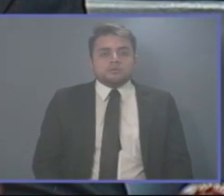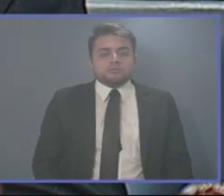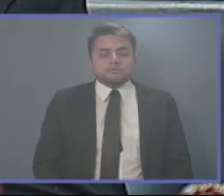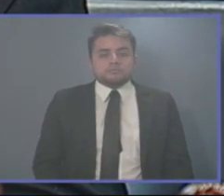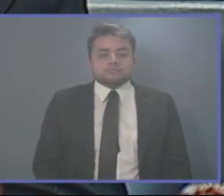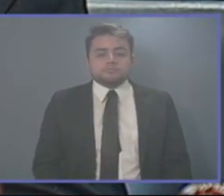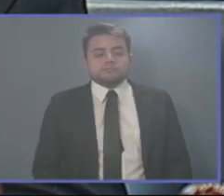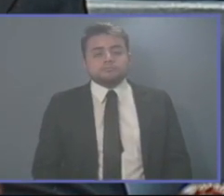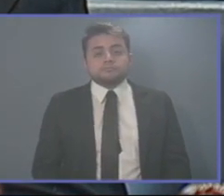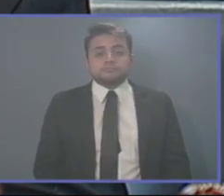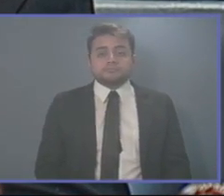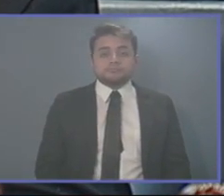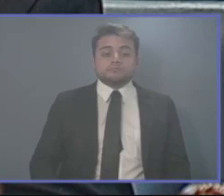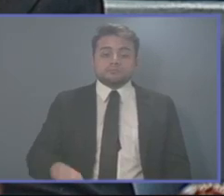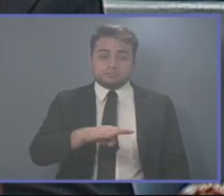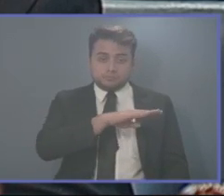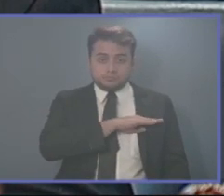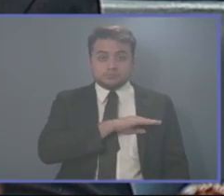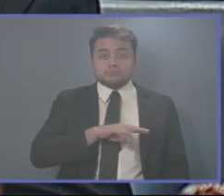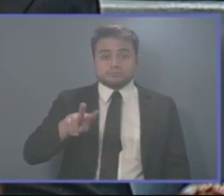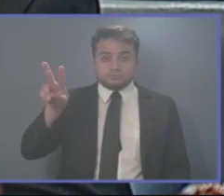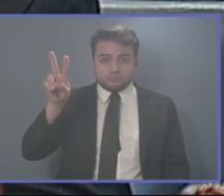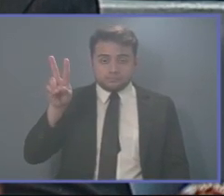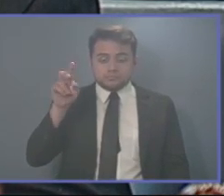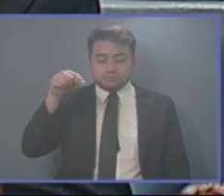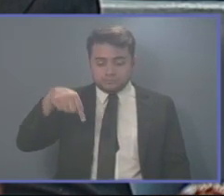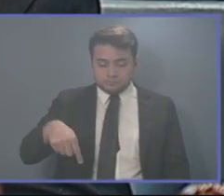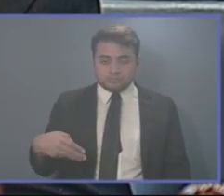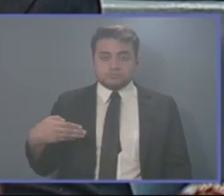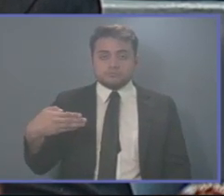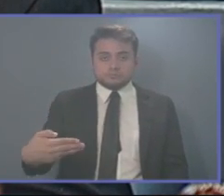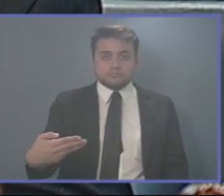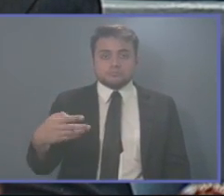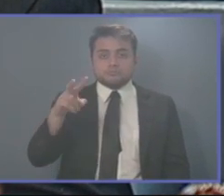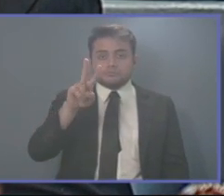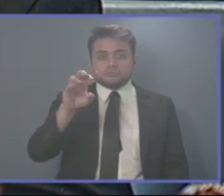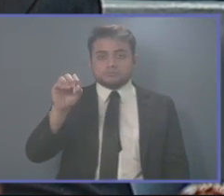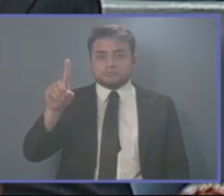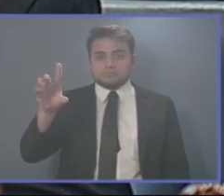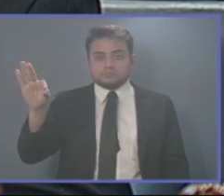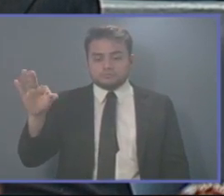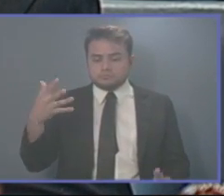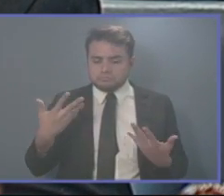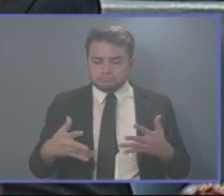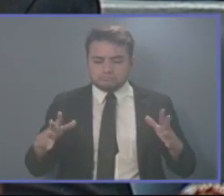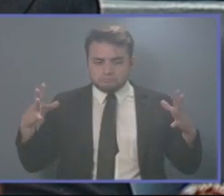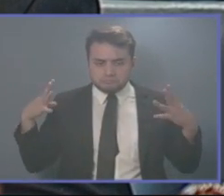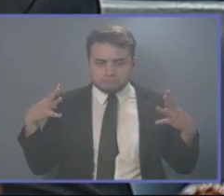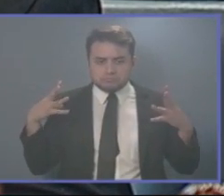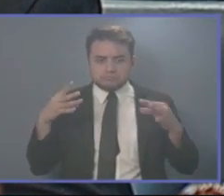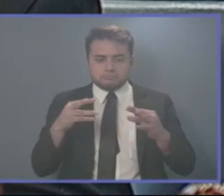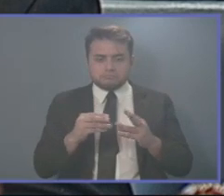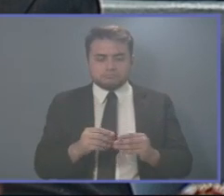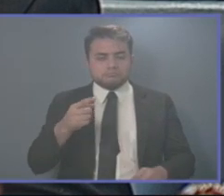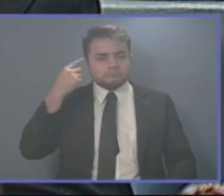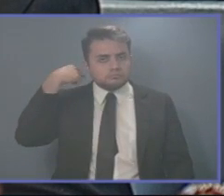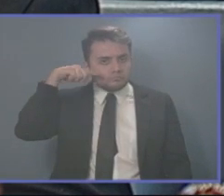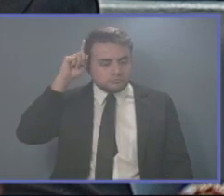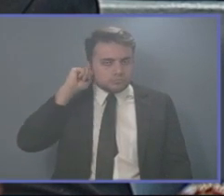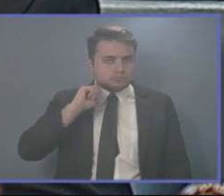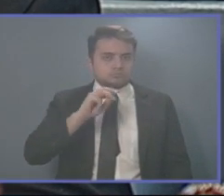el 2 de septiembre de 2019 se recibió al viceministro de gobernación y desarrollo territorial agustín